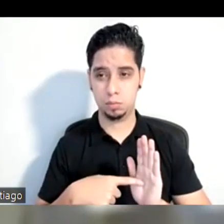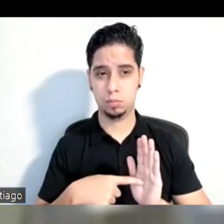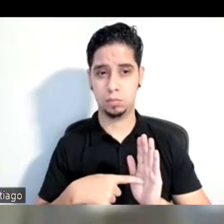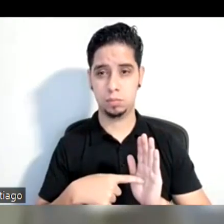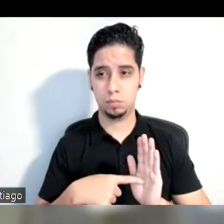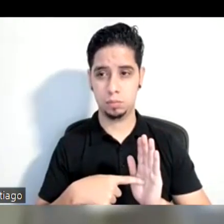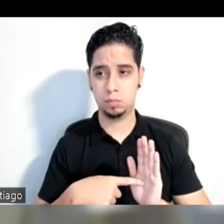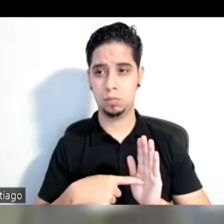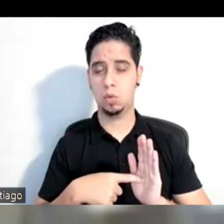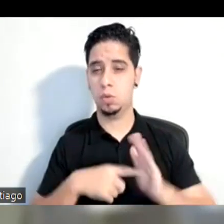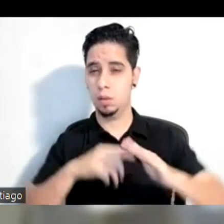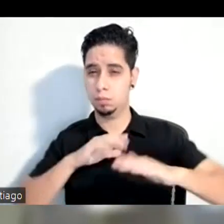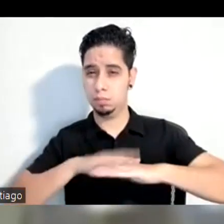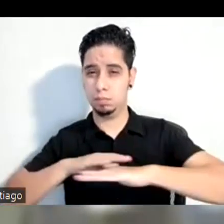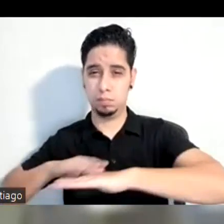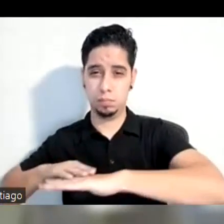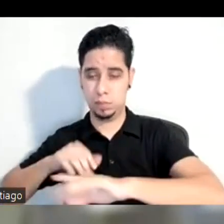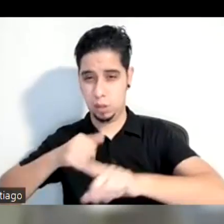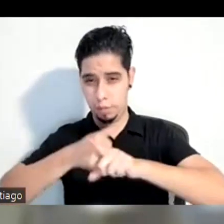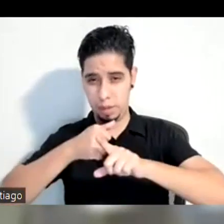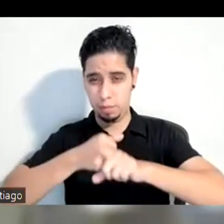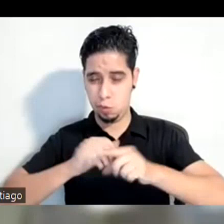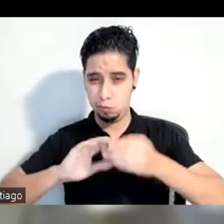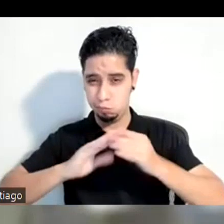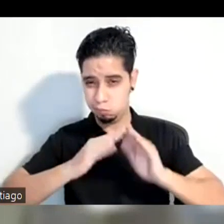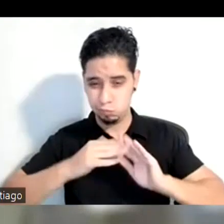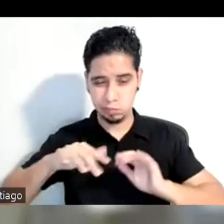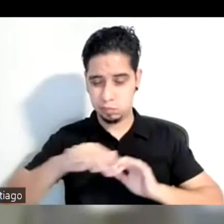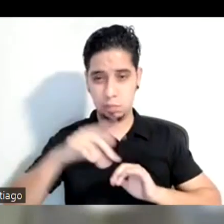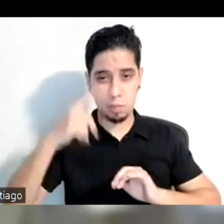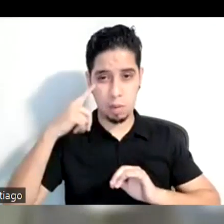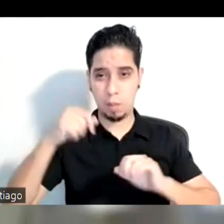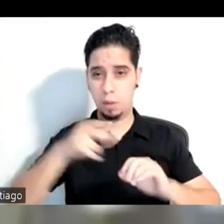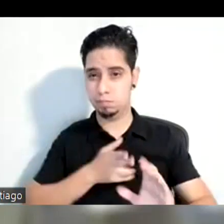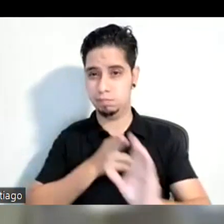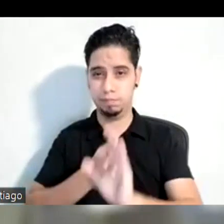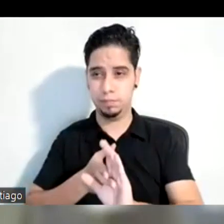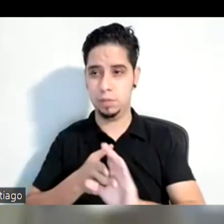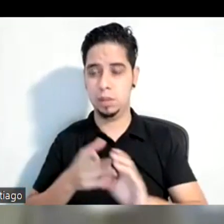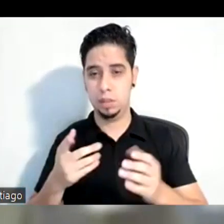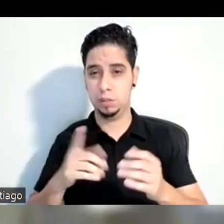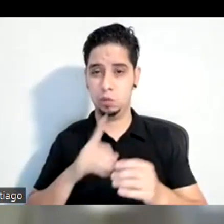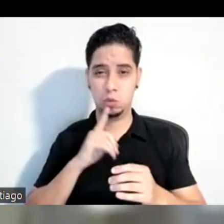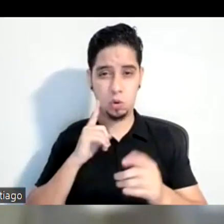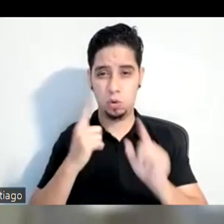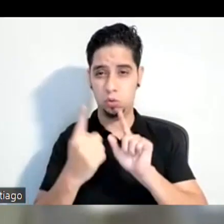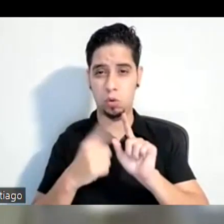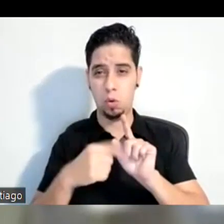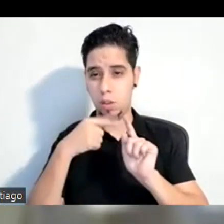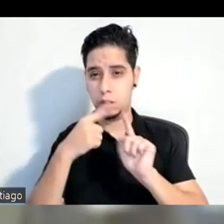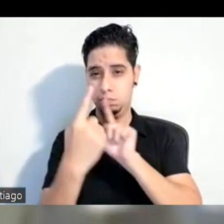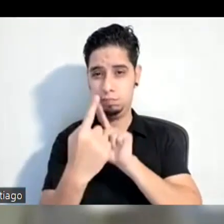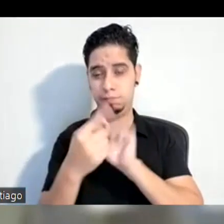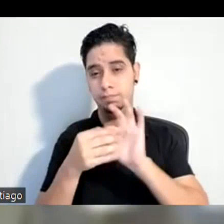Una concienciación por parte de ellos mismos para querer ser parte. Entonces, pues, va el intérprete sordo con el oyente. El oyente está fuera de